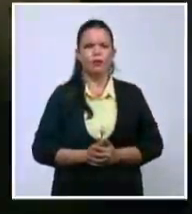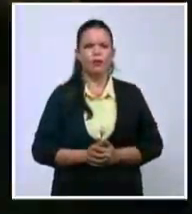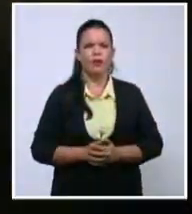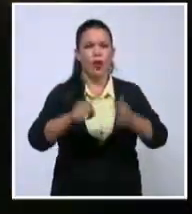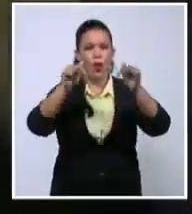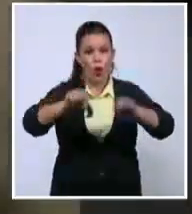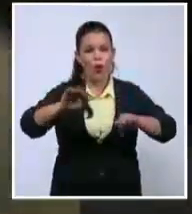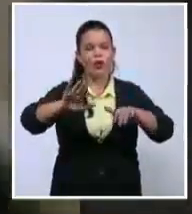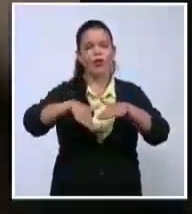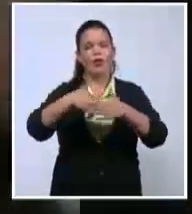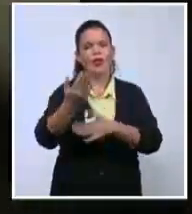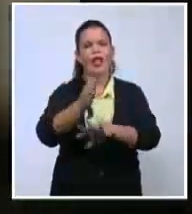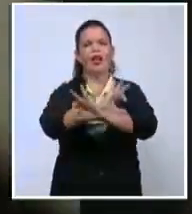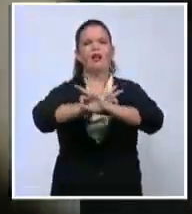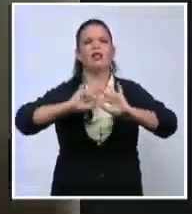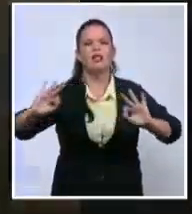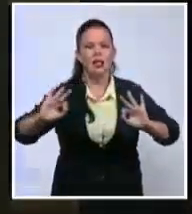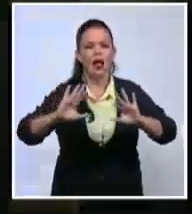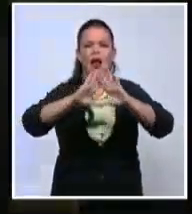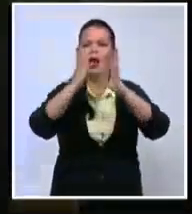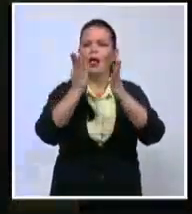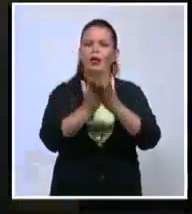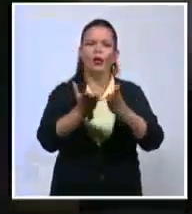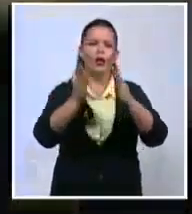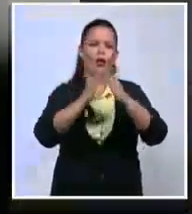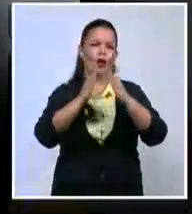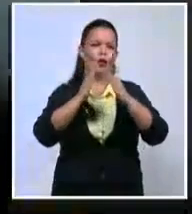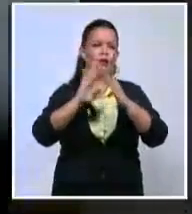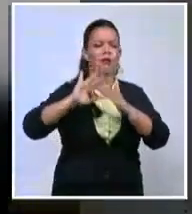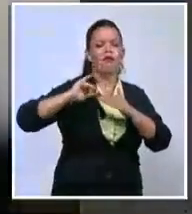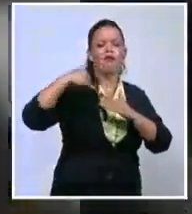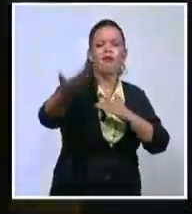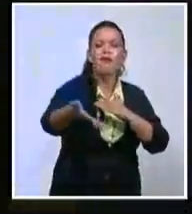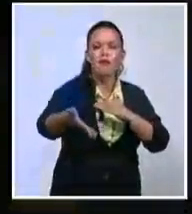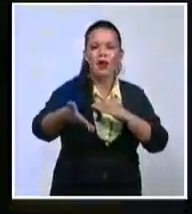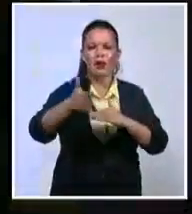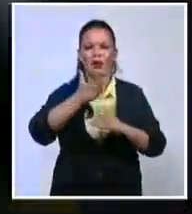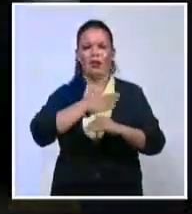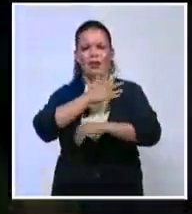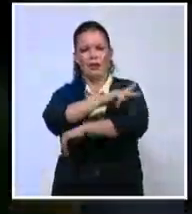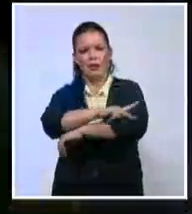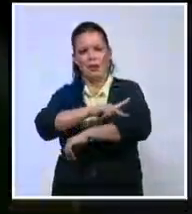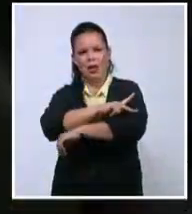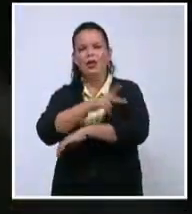para todos los que siguen afuera, que fuera de Cuba, que aman a Cuba